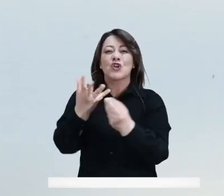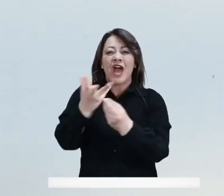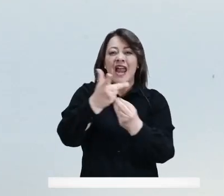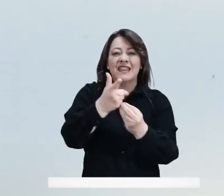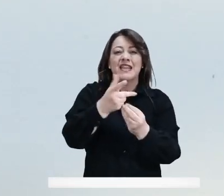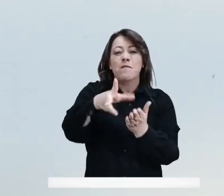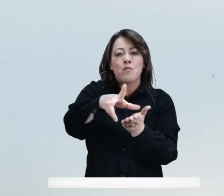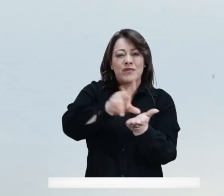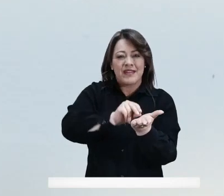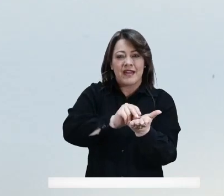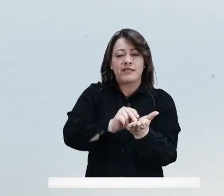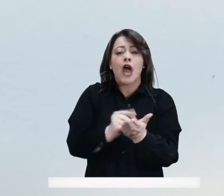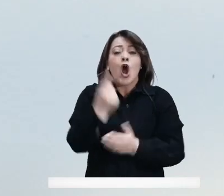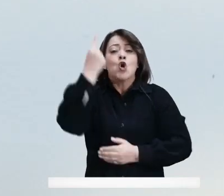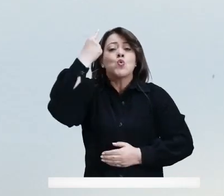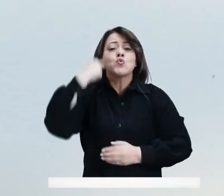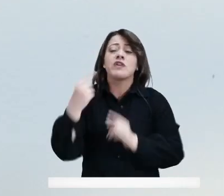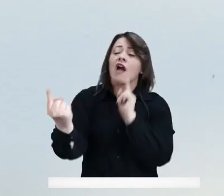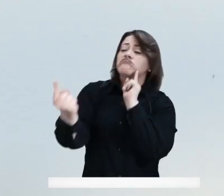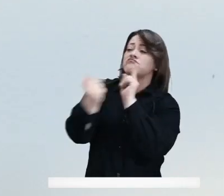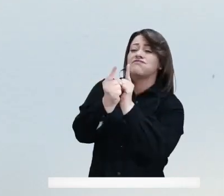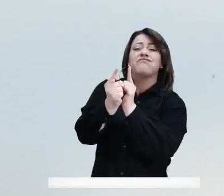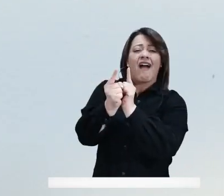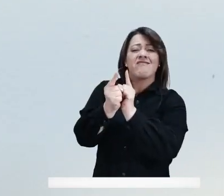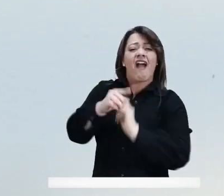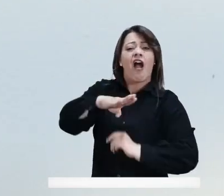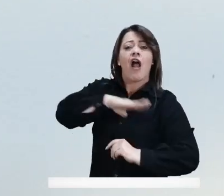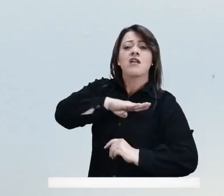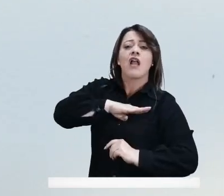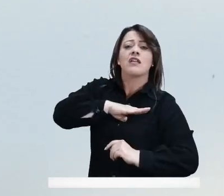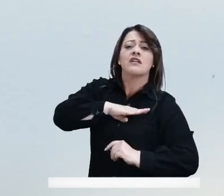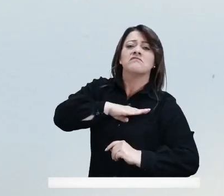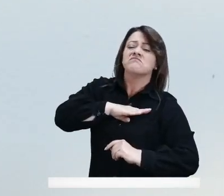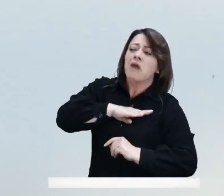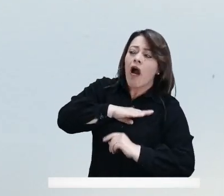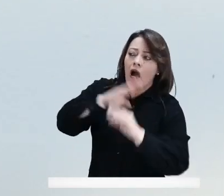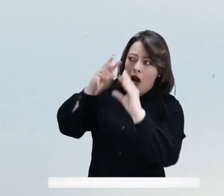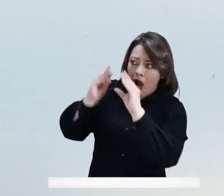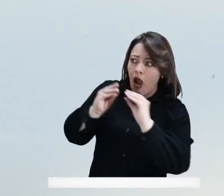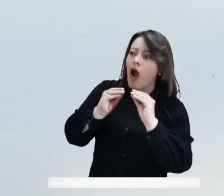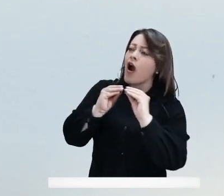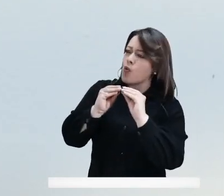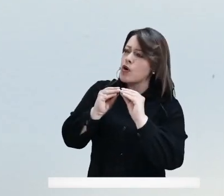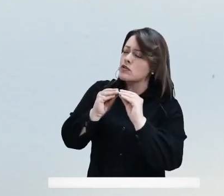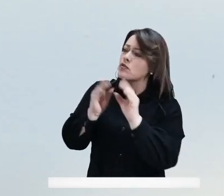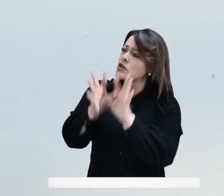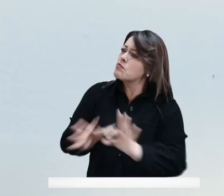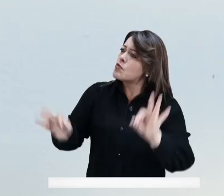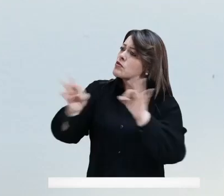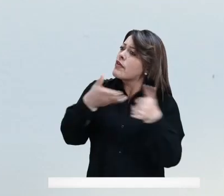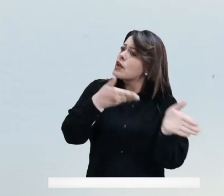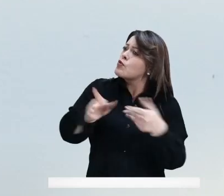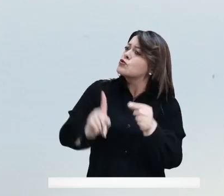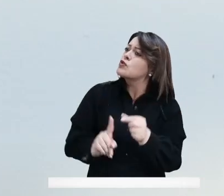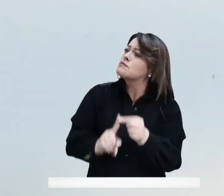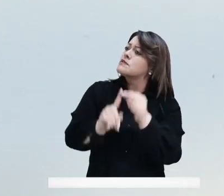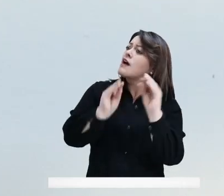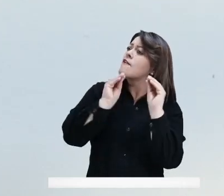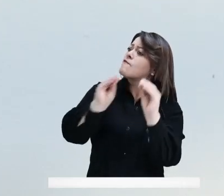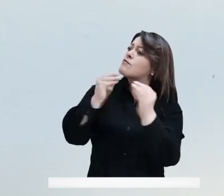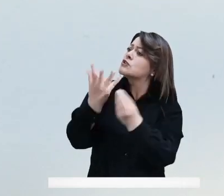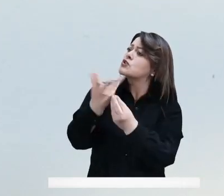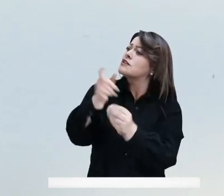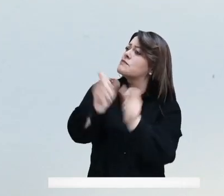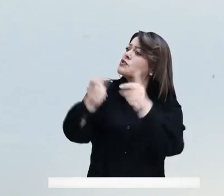Aranda. Y alguna vez conversando con el alcalde que teníamos en esa época, logramos convencerlo de abrir un curso especial de